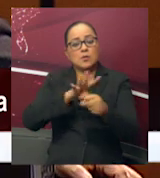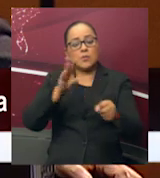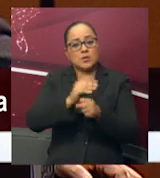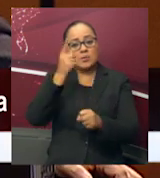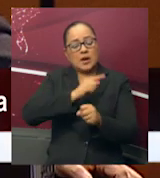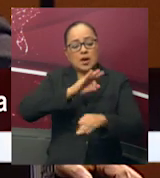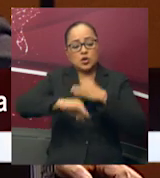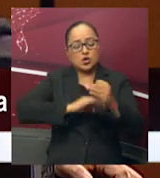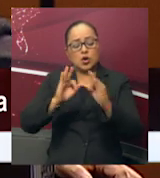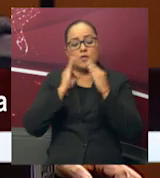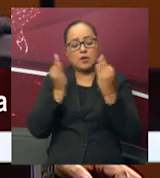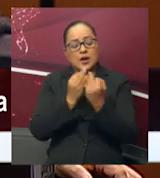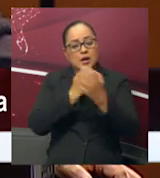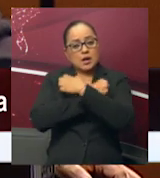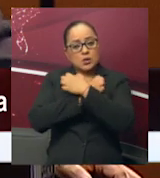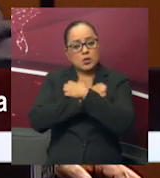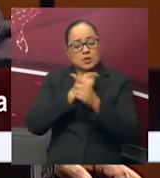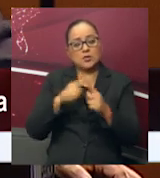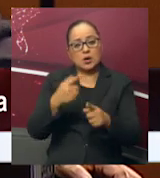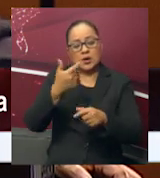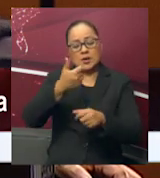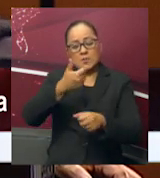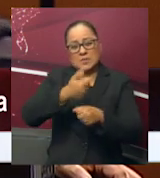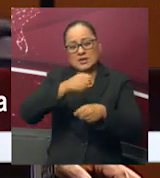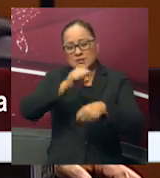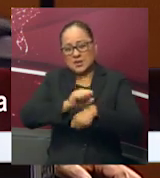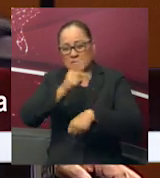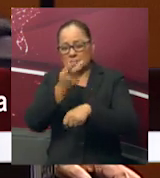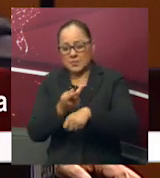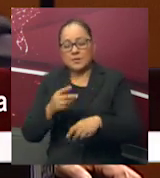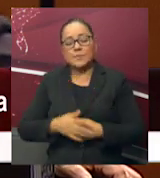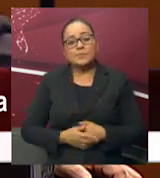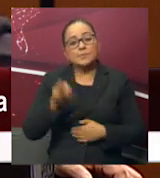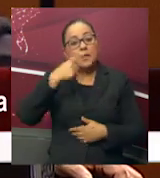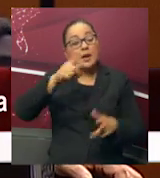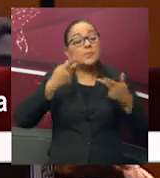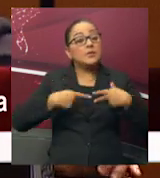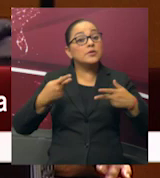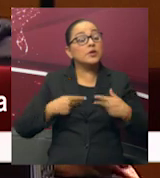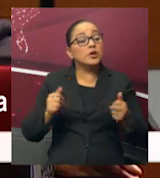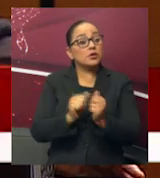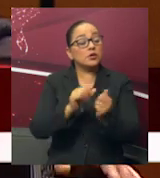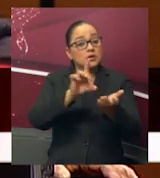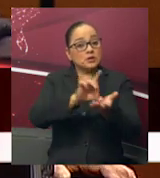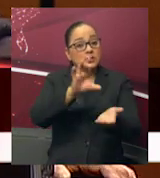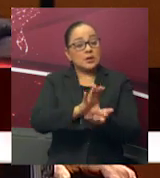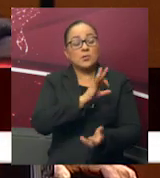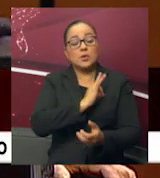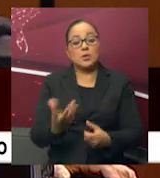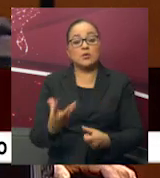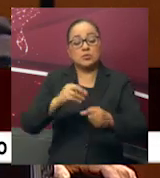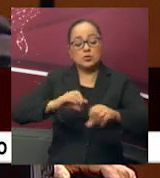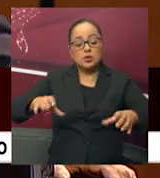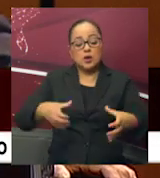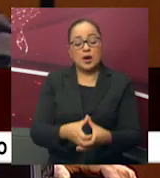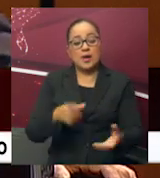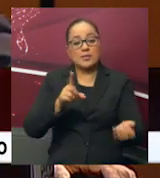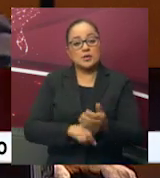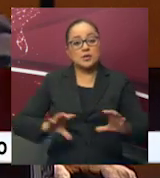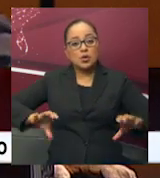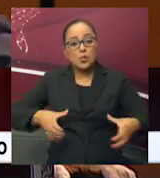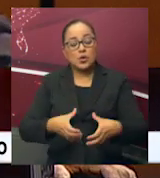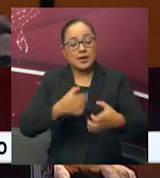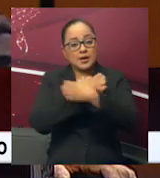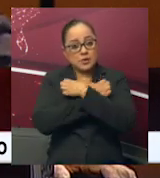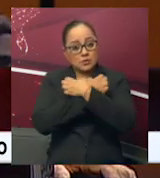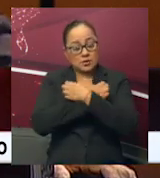educativo. Para lograr que las personas con discapacidad puedan formar parte de la comunidad educativa